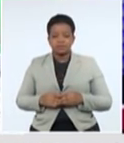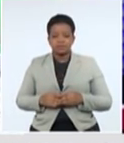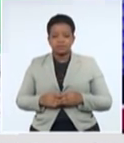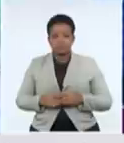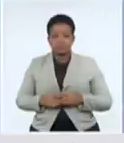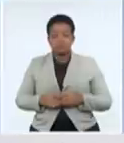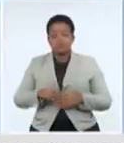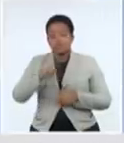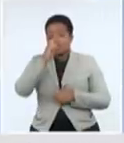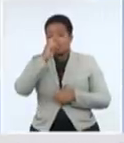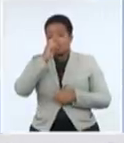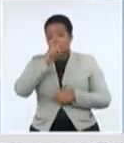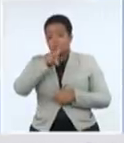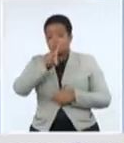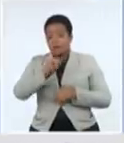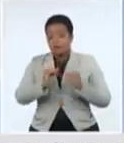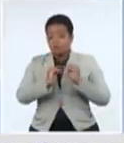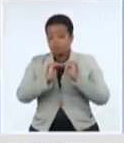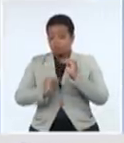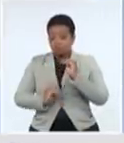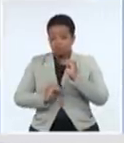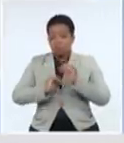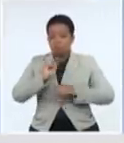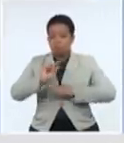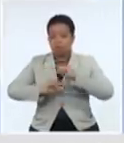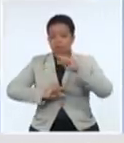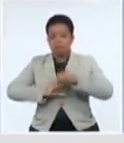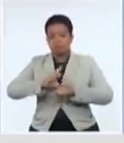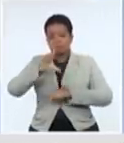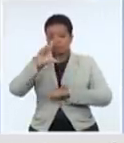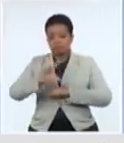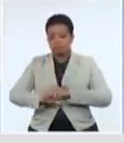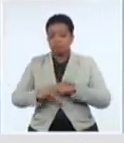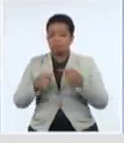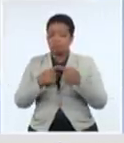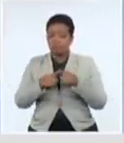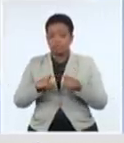años disminuyendo la cifra, no obstante todavía elevada.